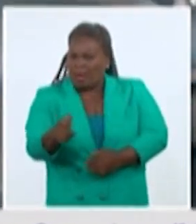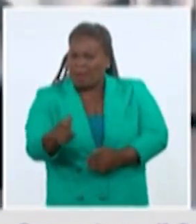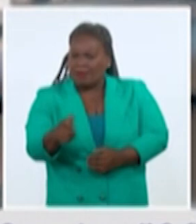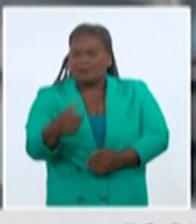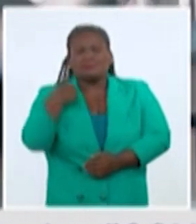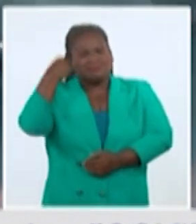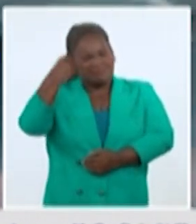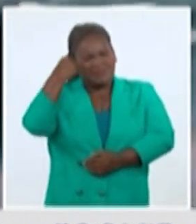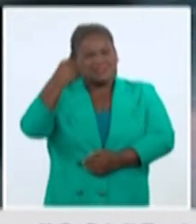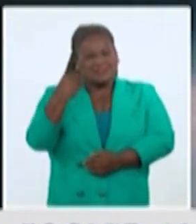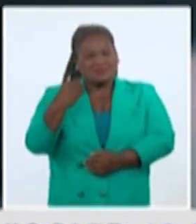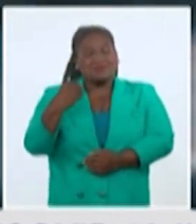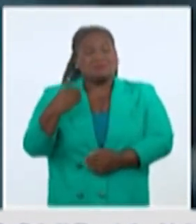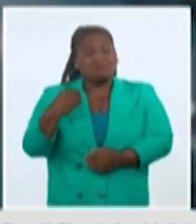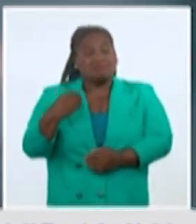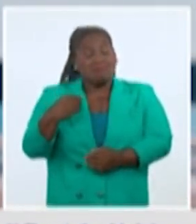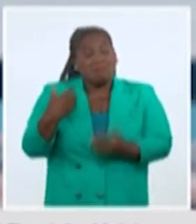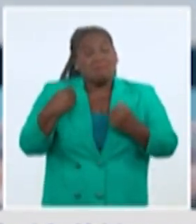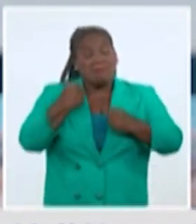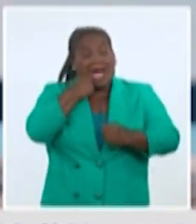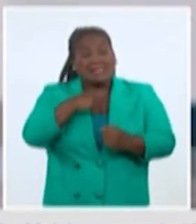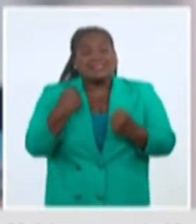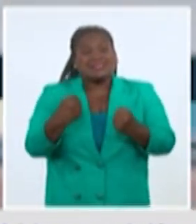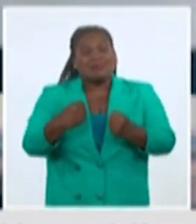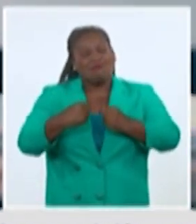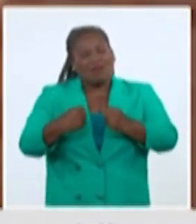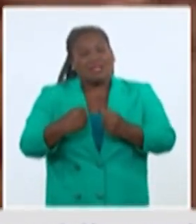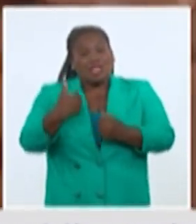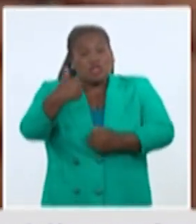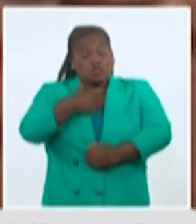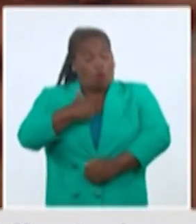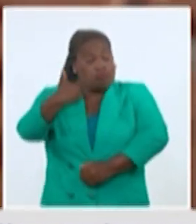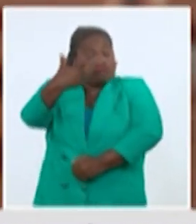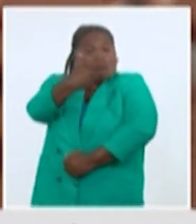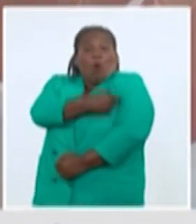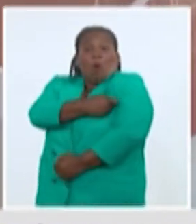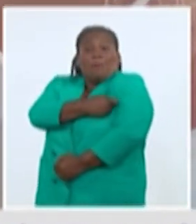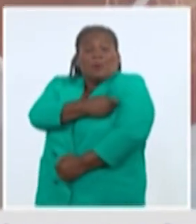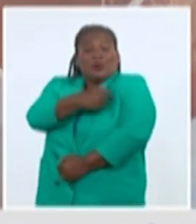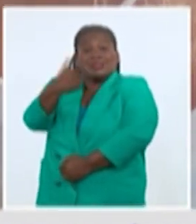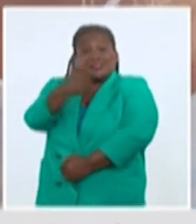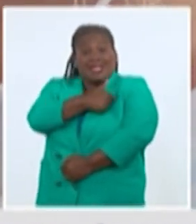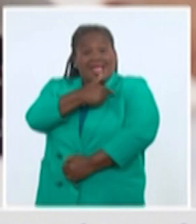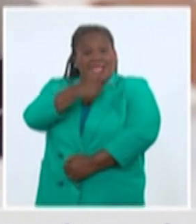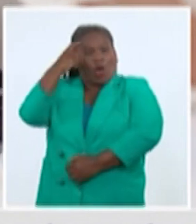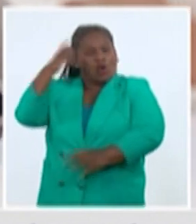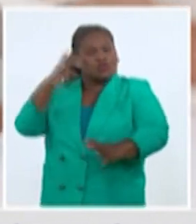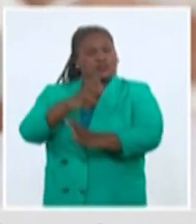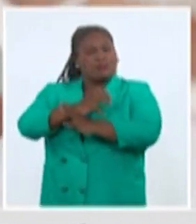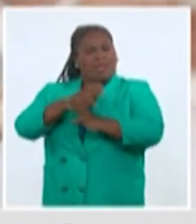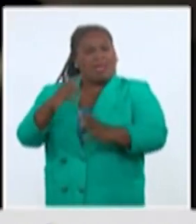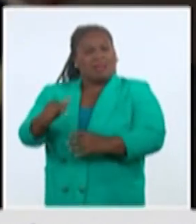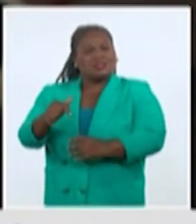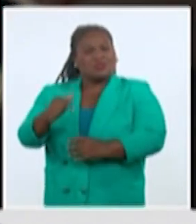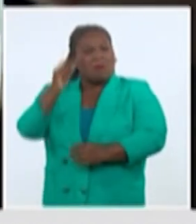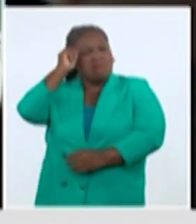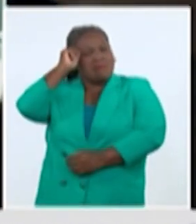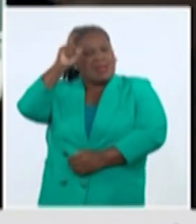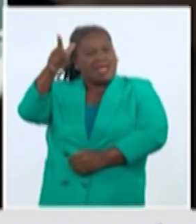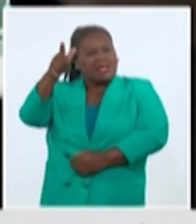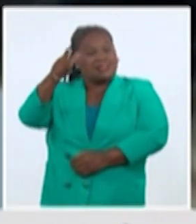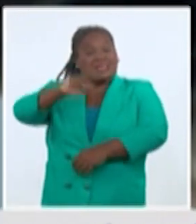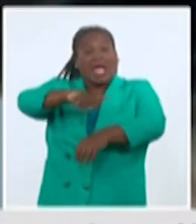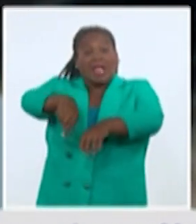más, mucho más. Voy a llevar en mi hombro una dosis de conocimientos, de experiencias, del tiempo